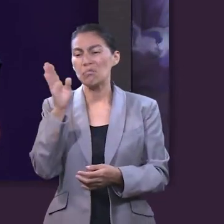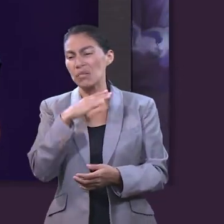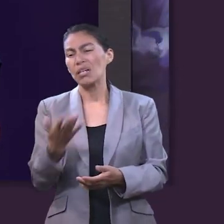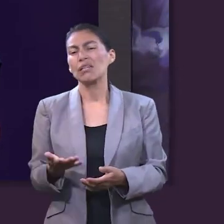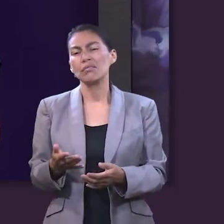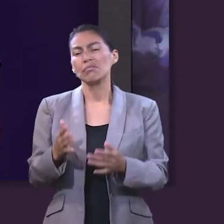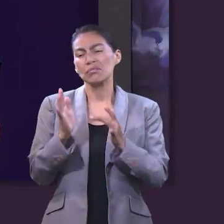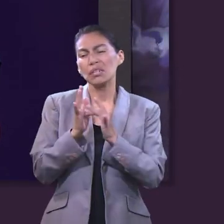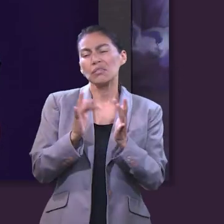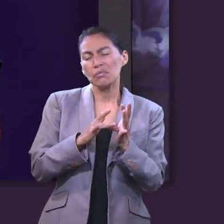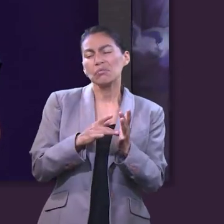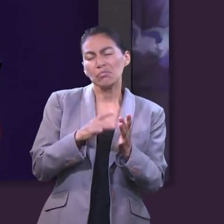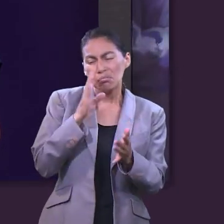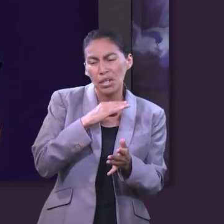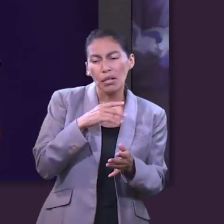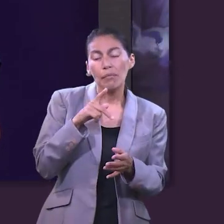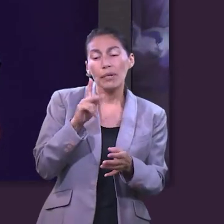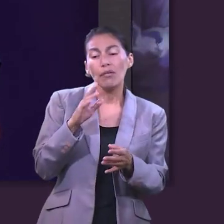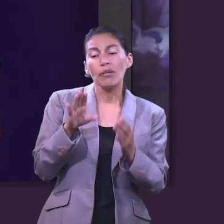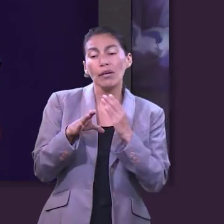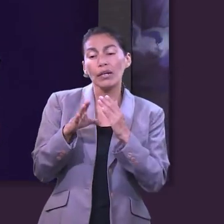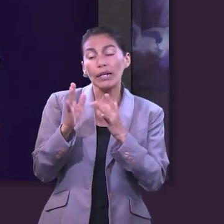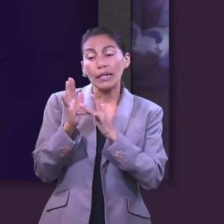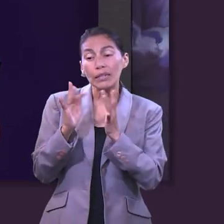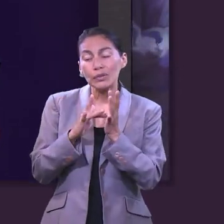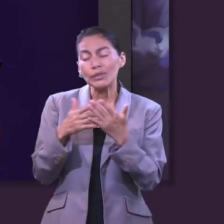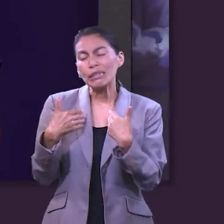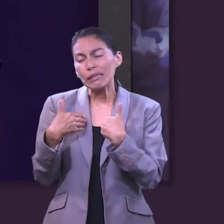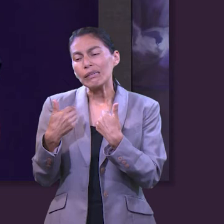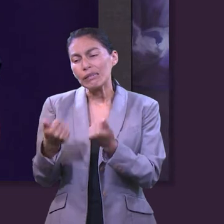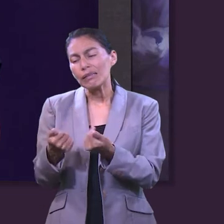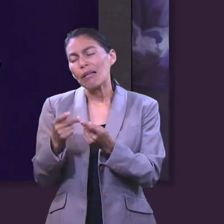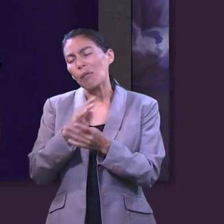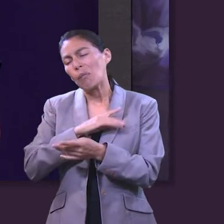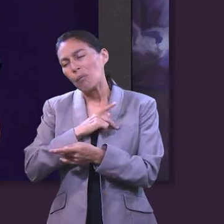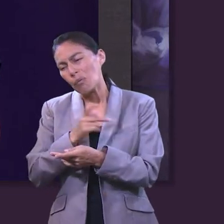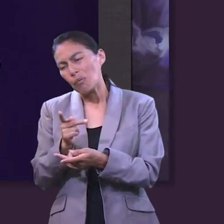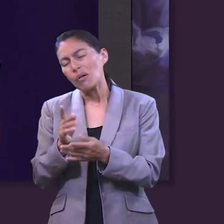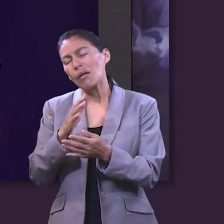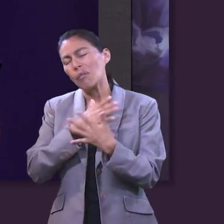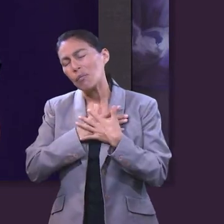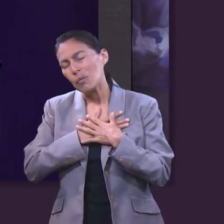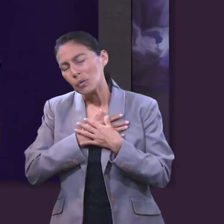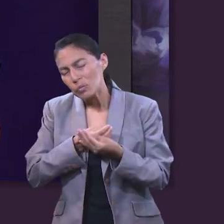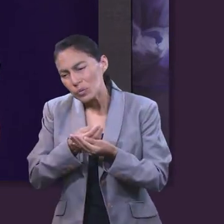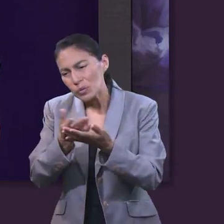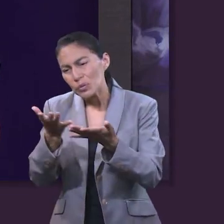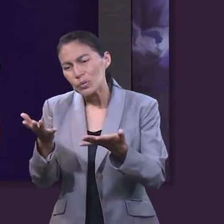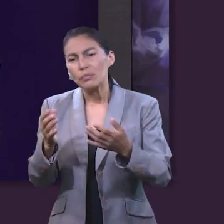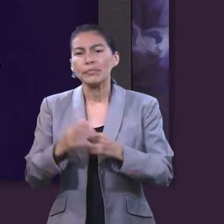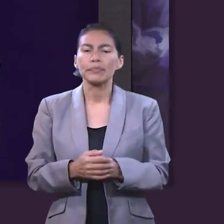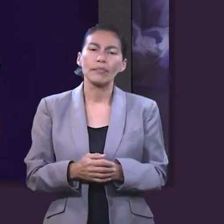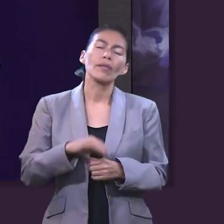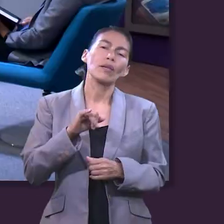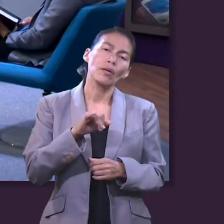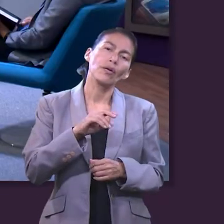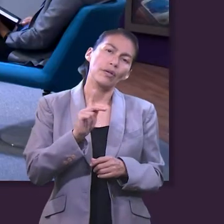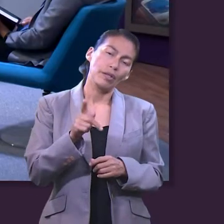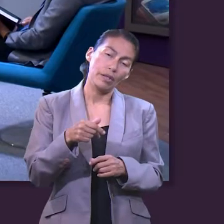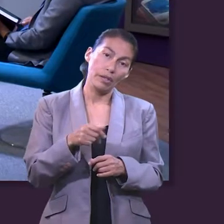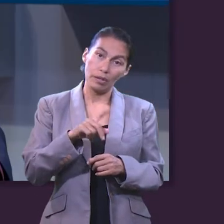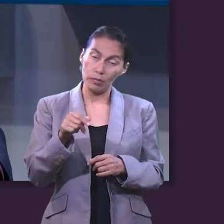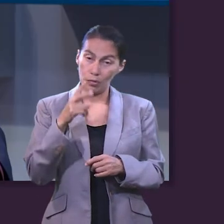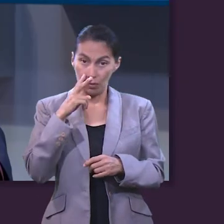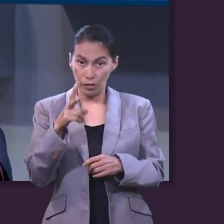los que, pues, salían afectados. Jesús también, pero él se compadecía de ellos. Ok, y más adelante analizaremos